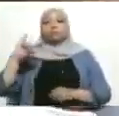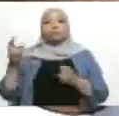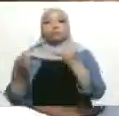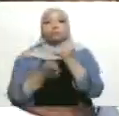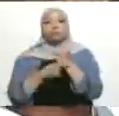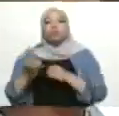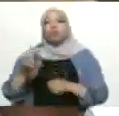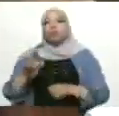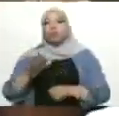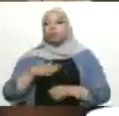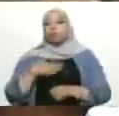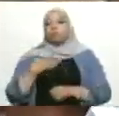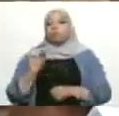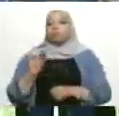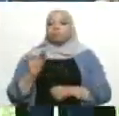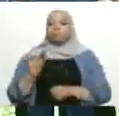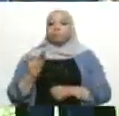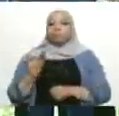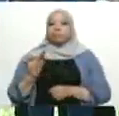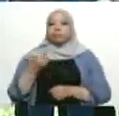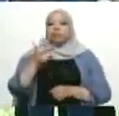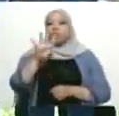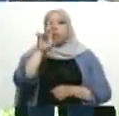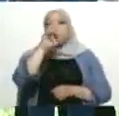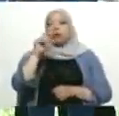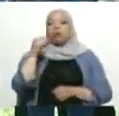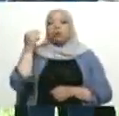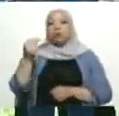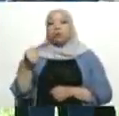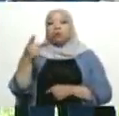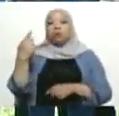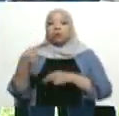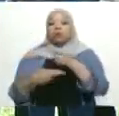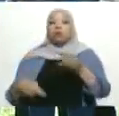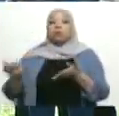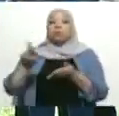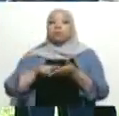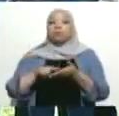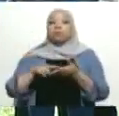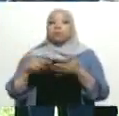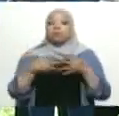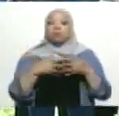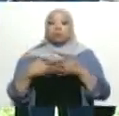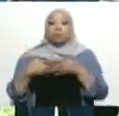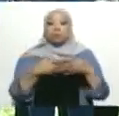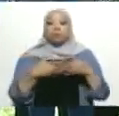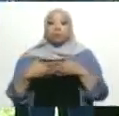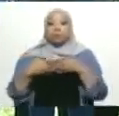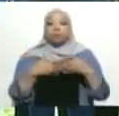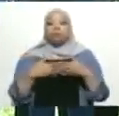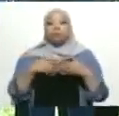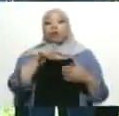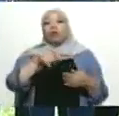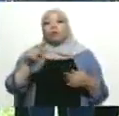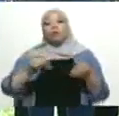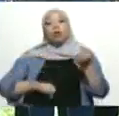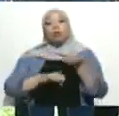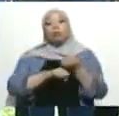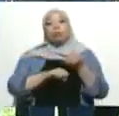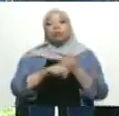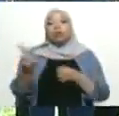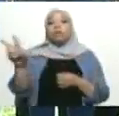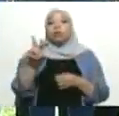ni podrán. 4 años después podemos repetirle al imperialismo norteamericano y a sus lacayos que